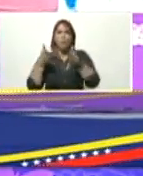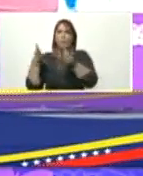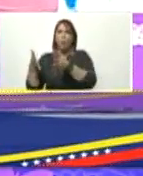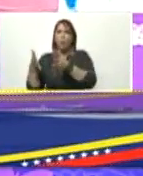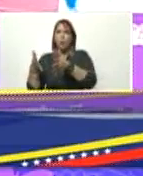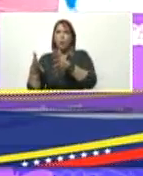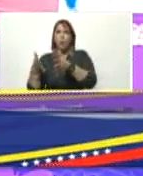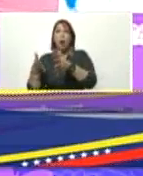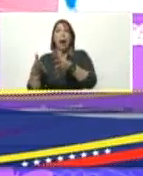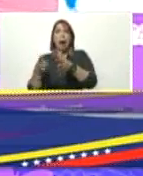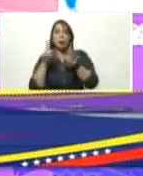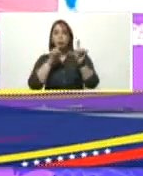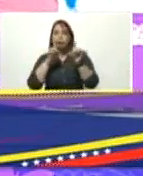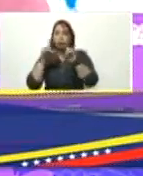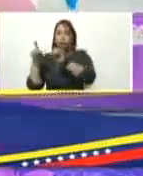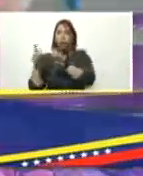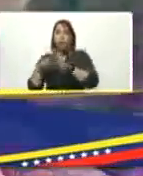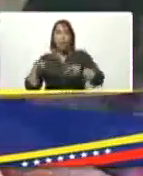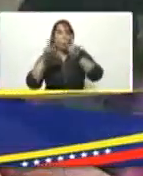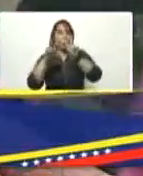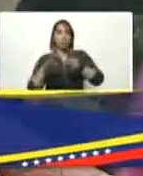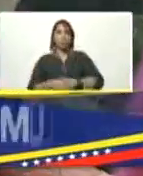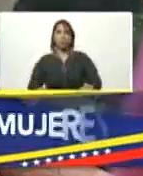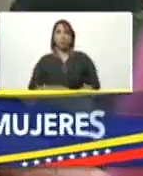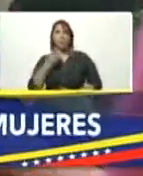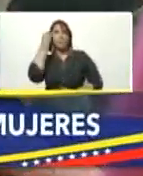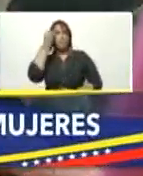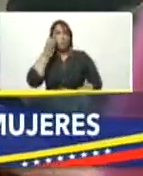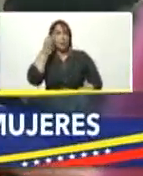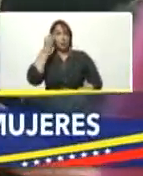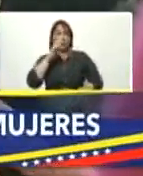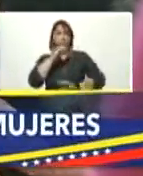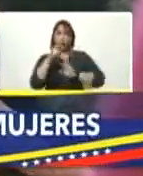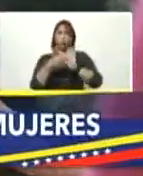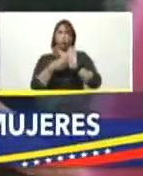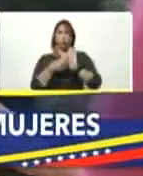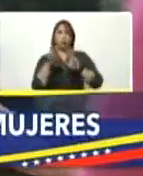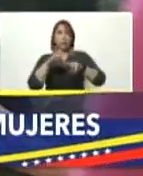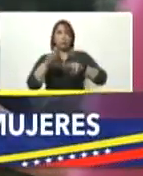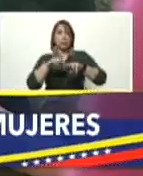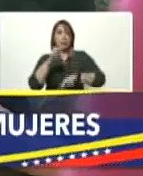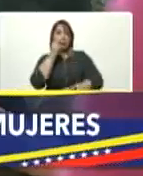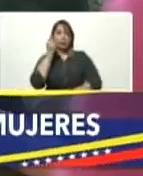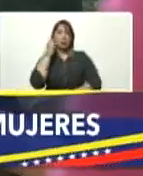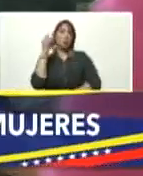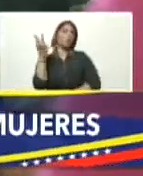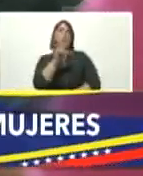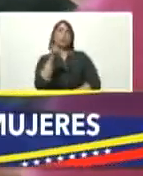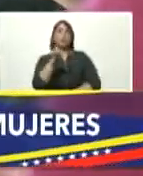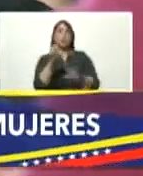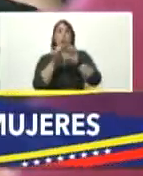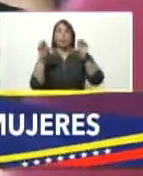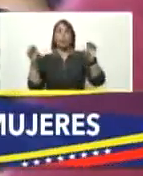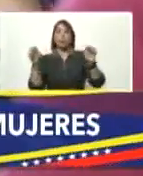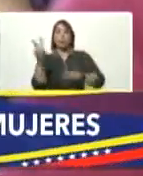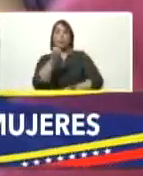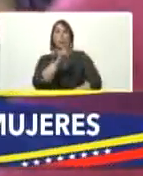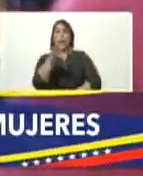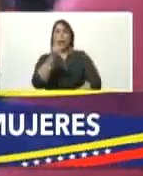de sus valores. Y creo que en general, entre los niños y niñas de Venezuela, en la educación venezolana,